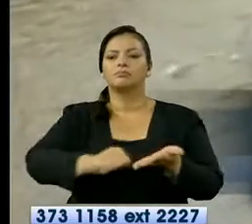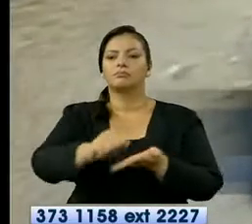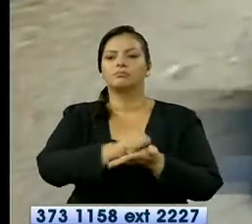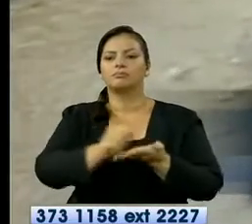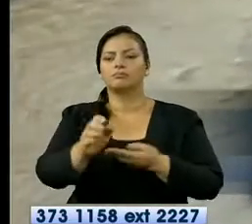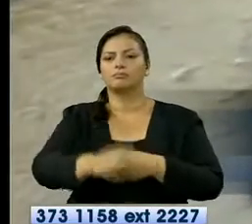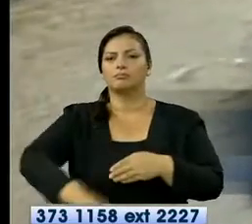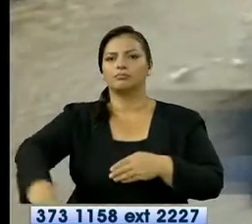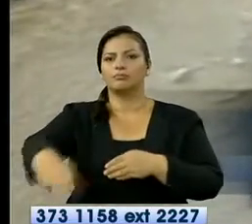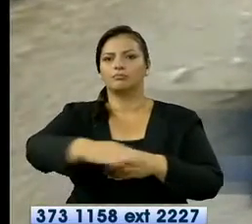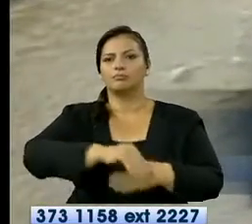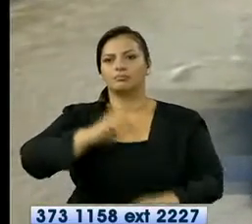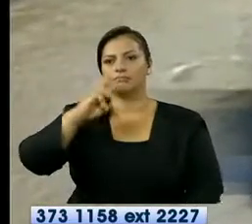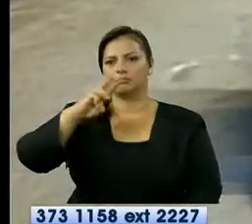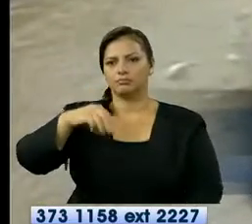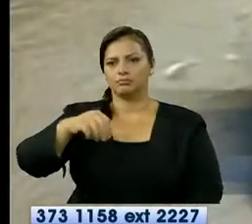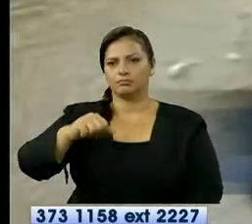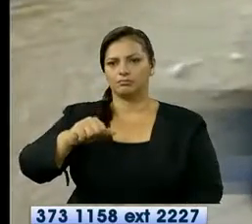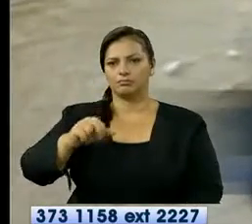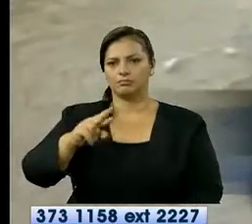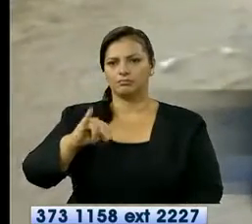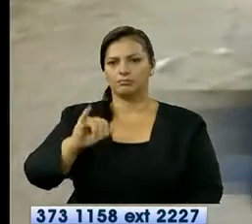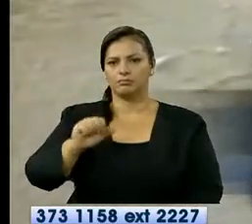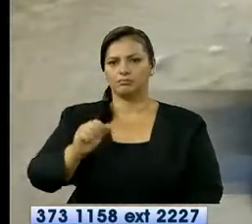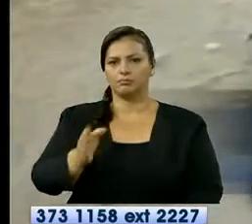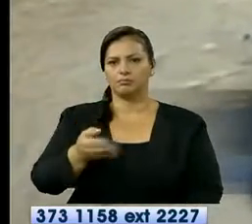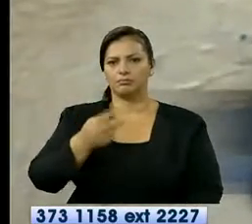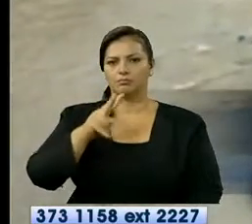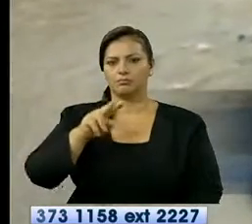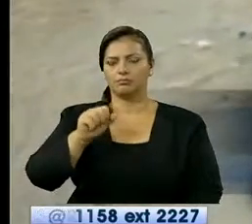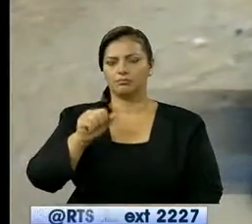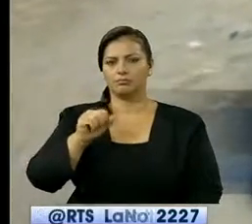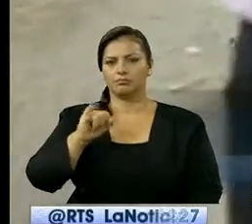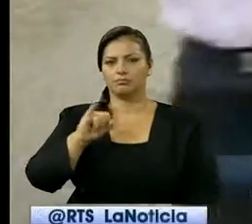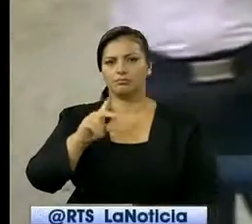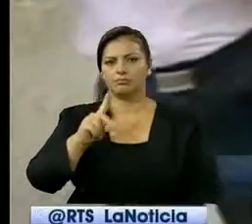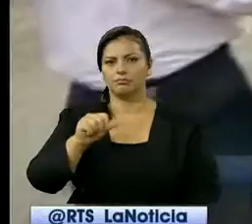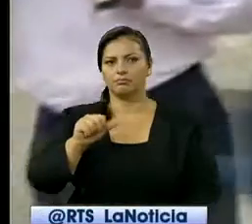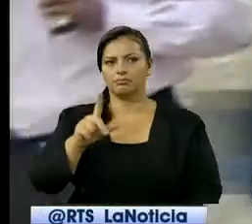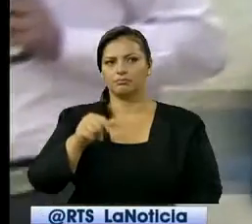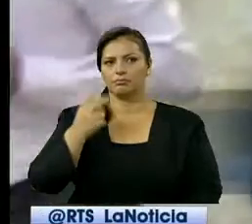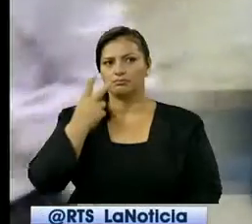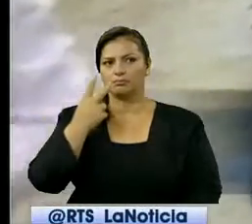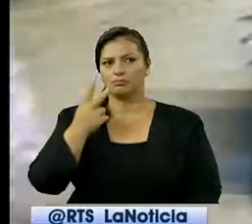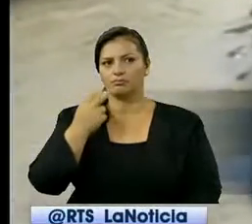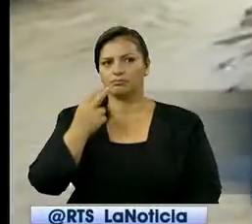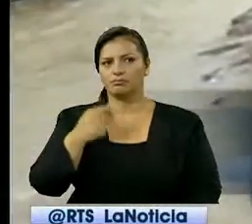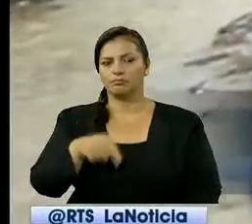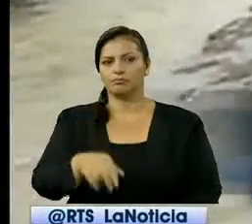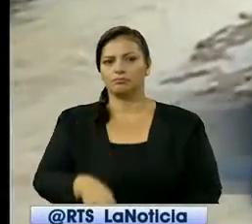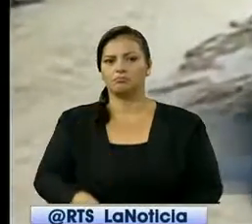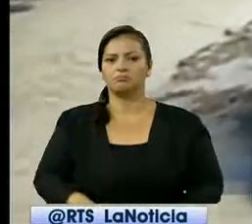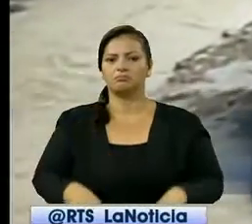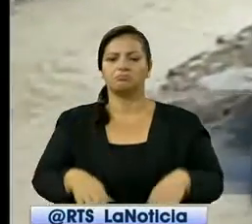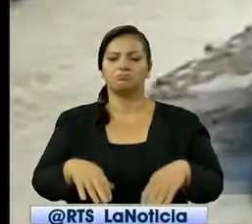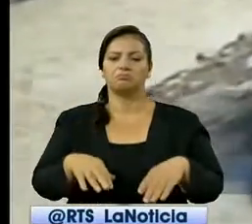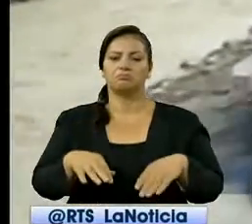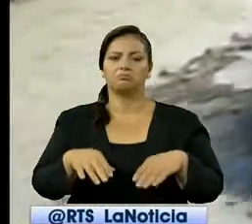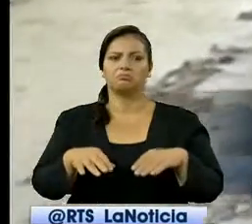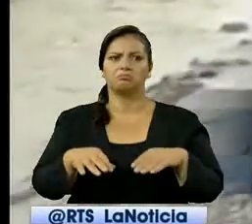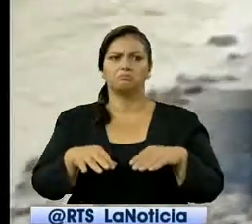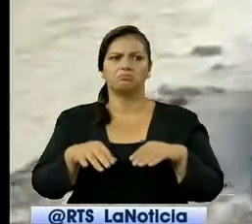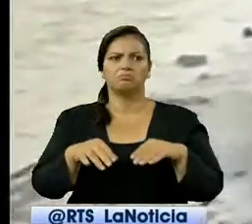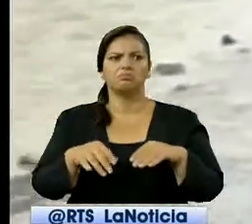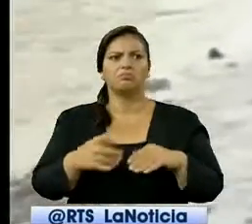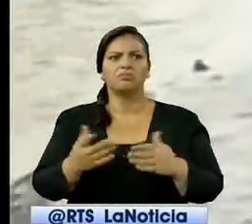como ustedes pueden darse cuenta en estos momentos, las calles en este sector no están inundadas. No, señor, las calles se han